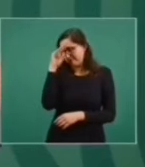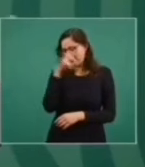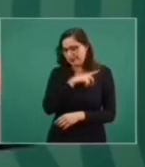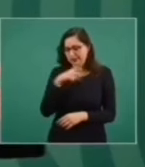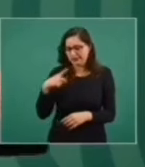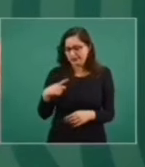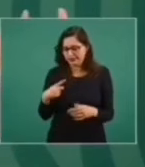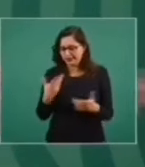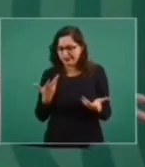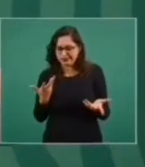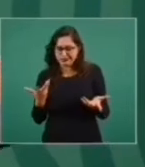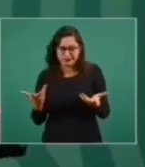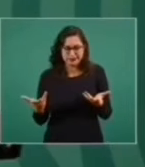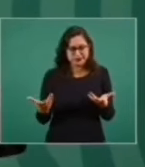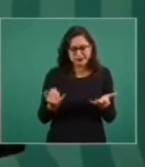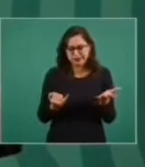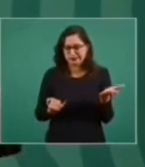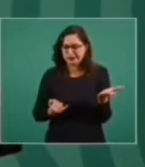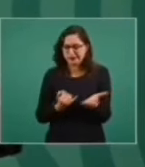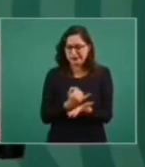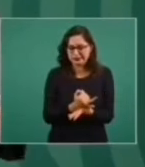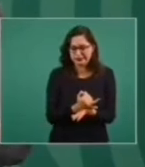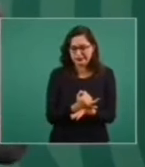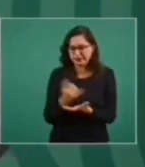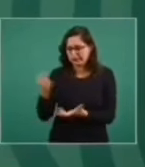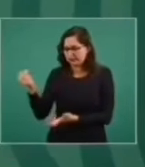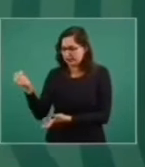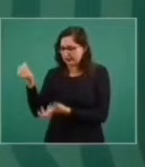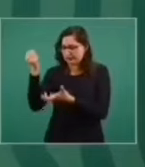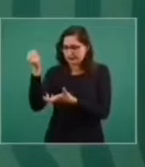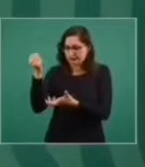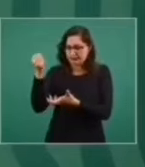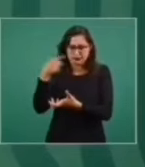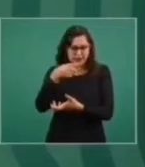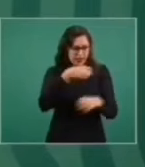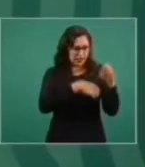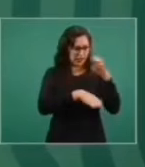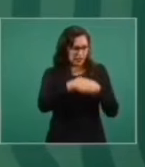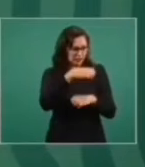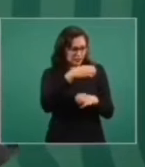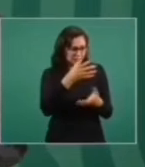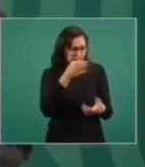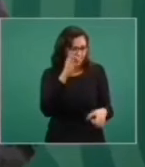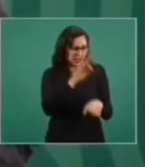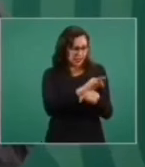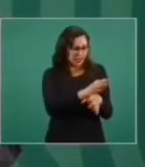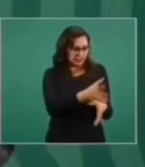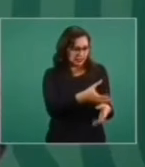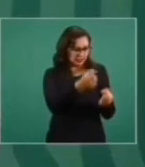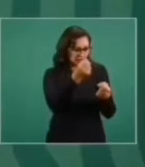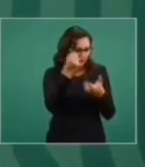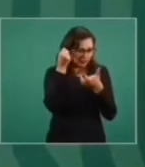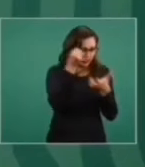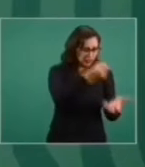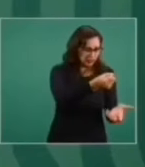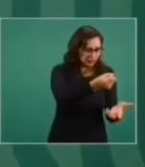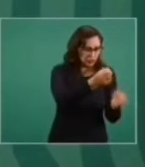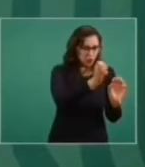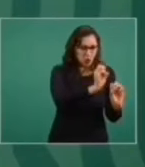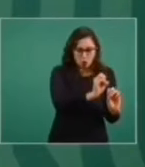¿Destinamos el dinero para eso o lo destinamos para garantizar la educación, la salud,